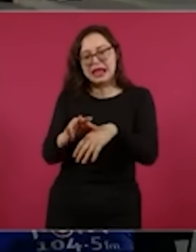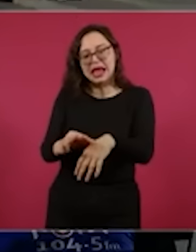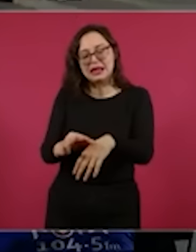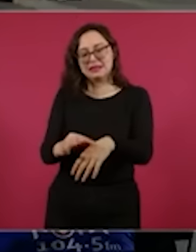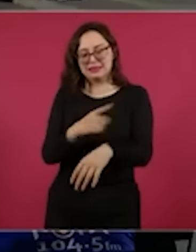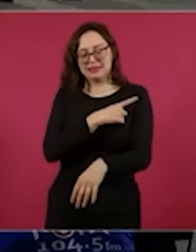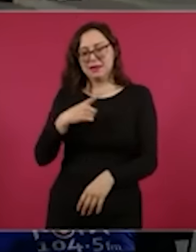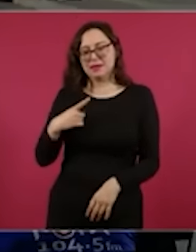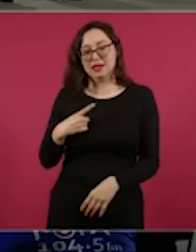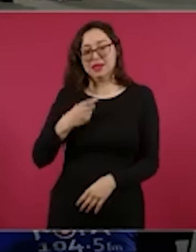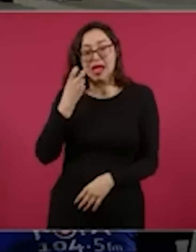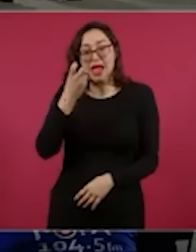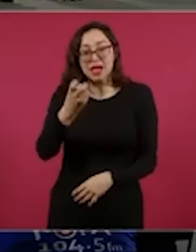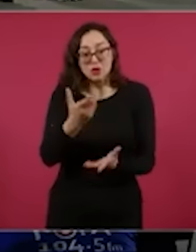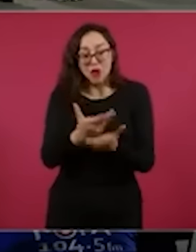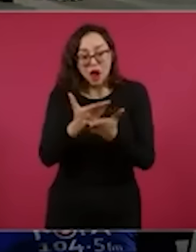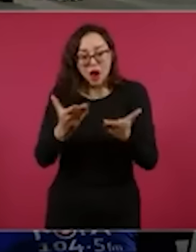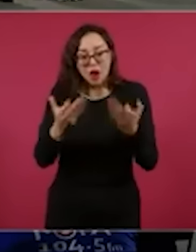Gracias.